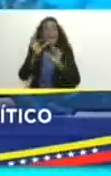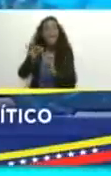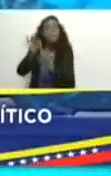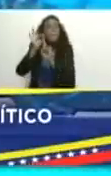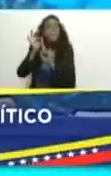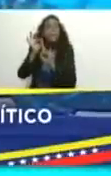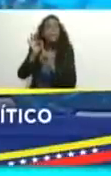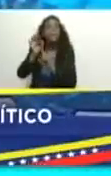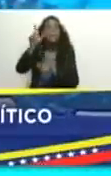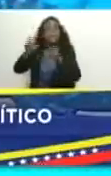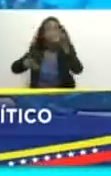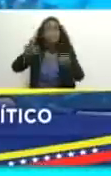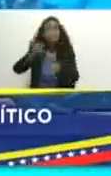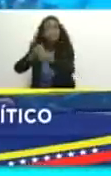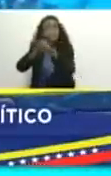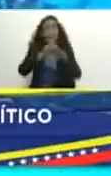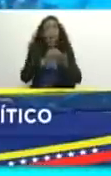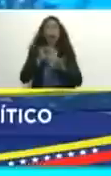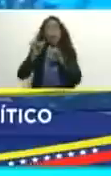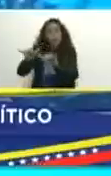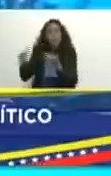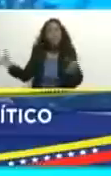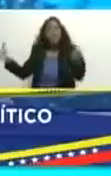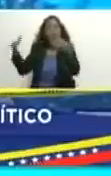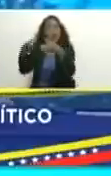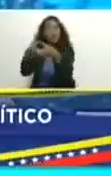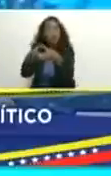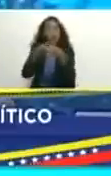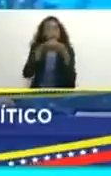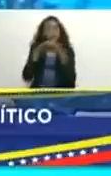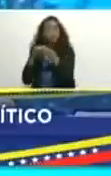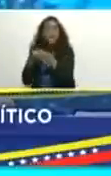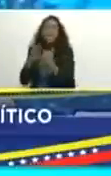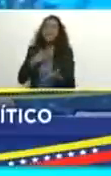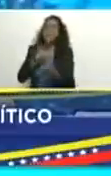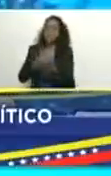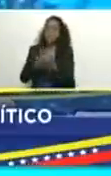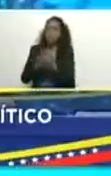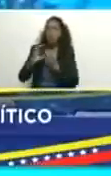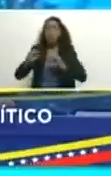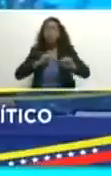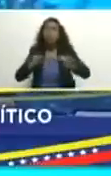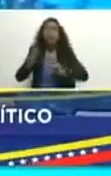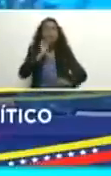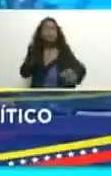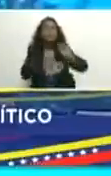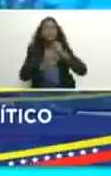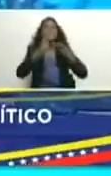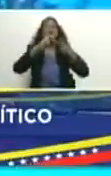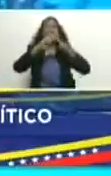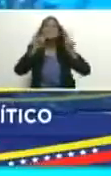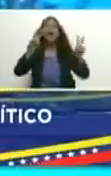pueblo a organizarse de manera superior para defender la paz.